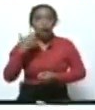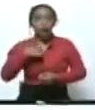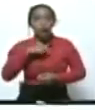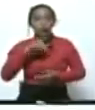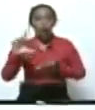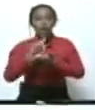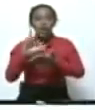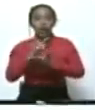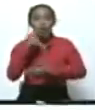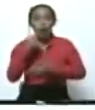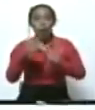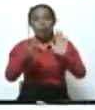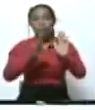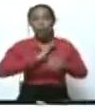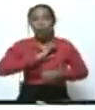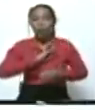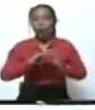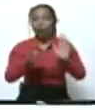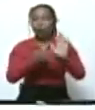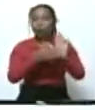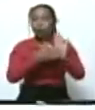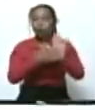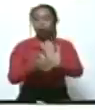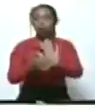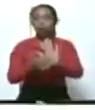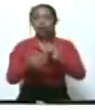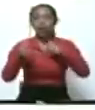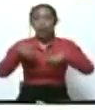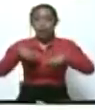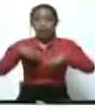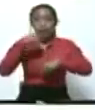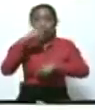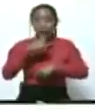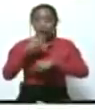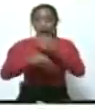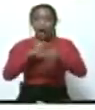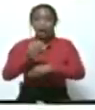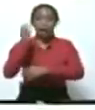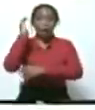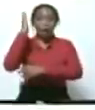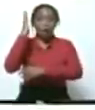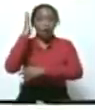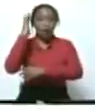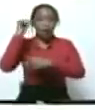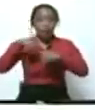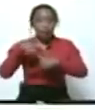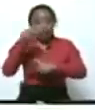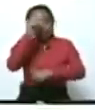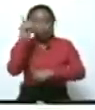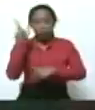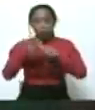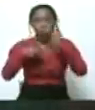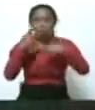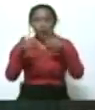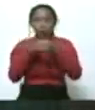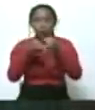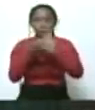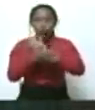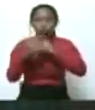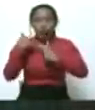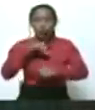rojo, establece que nos toca este año el Congreso del Partido y nosotros